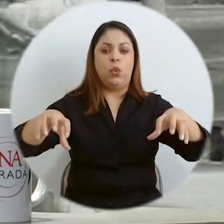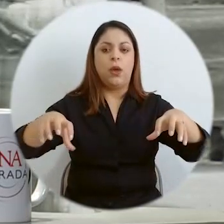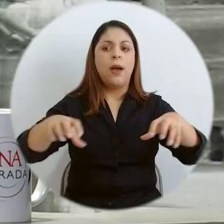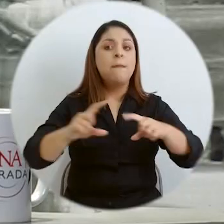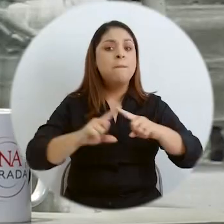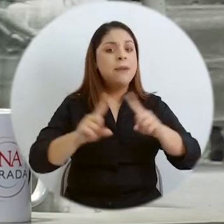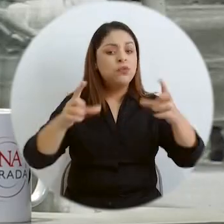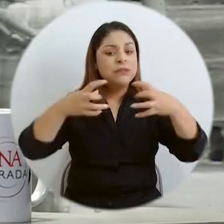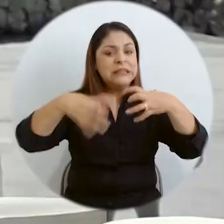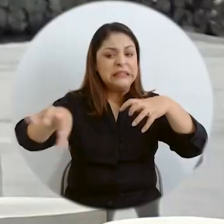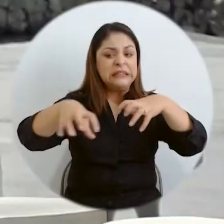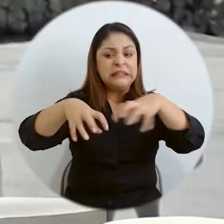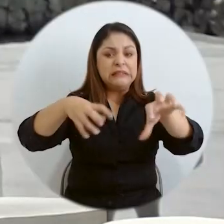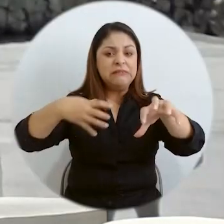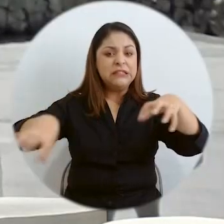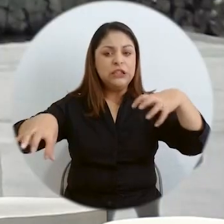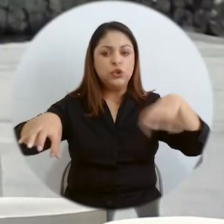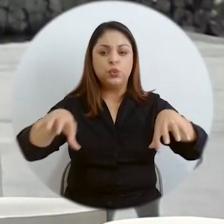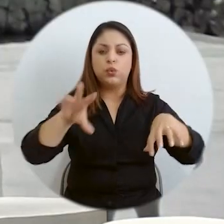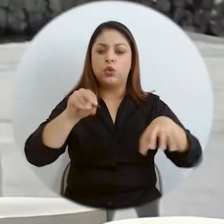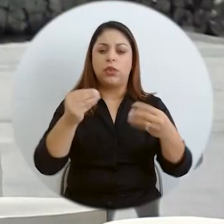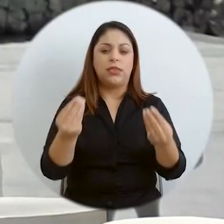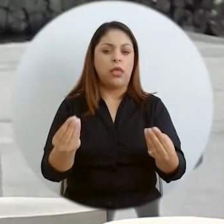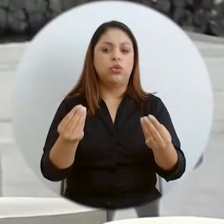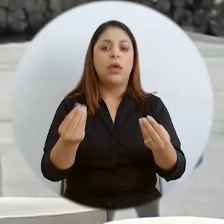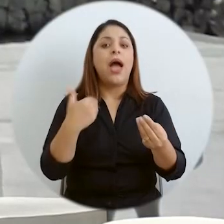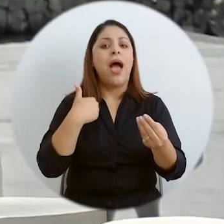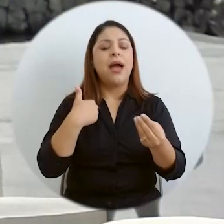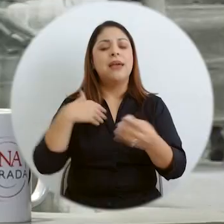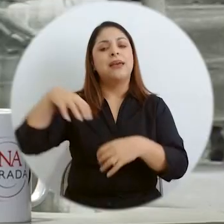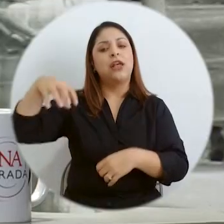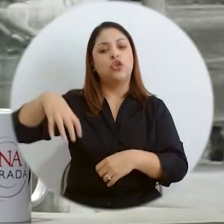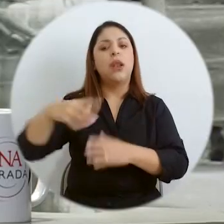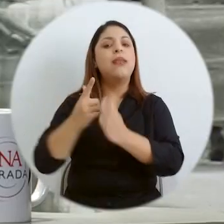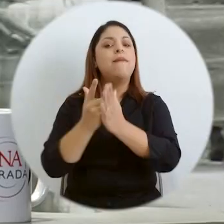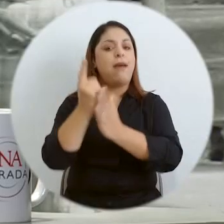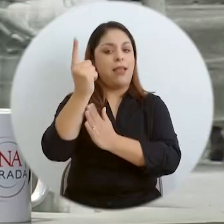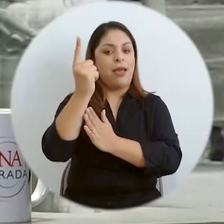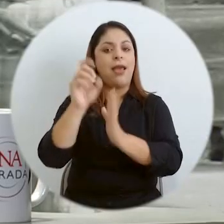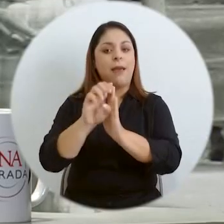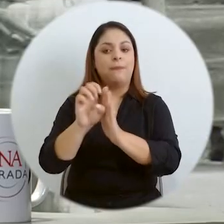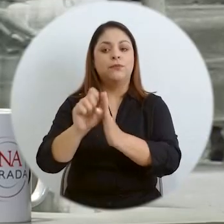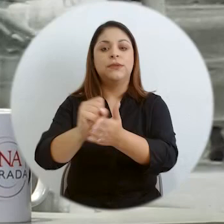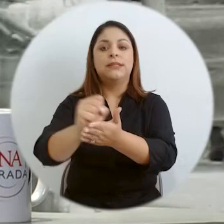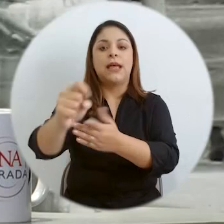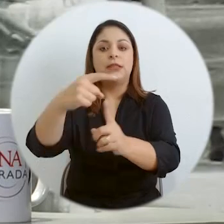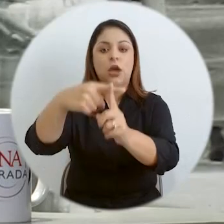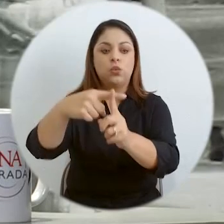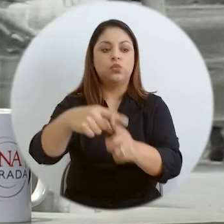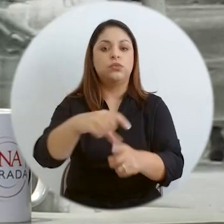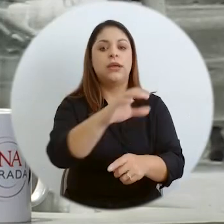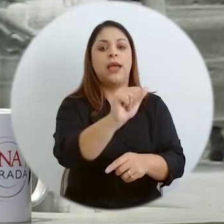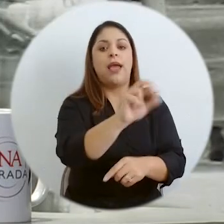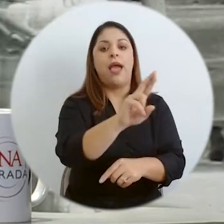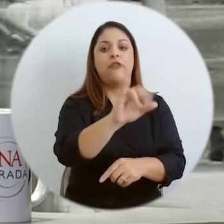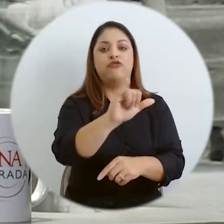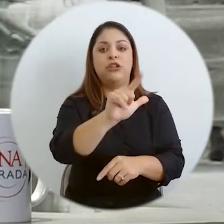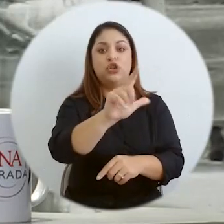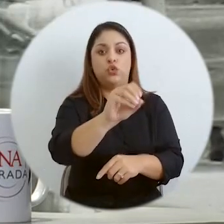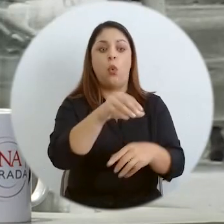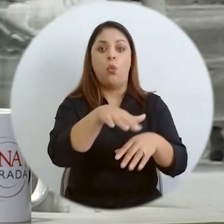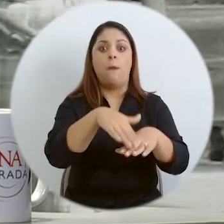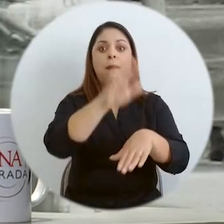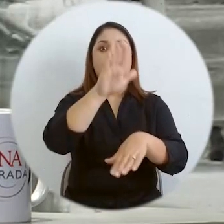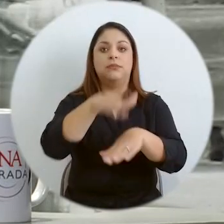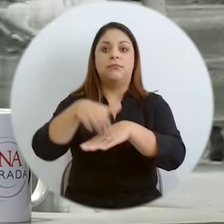bien dividido, porque mientras hay cantones como Liberia, Santa Cruz, Carrillo, que tienen unos grandes